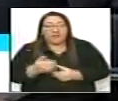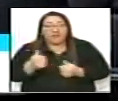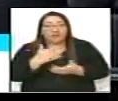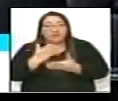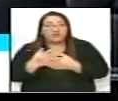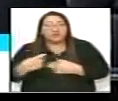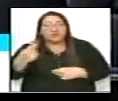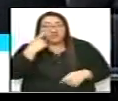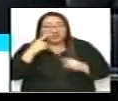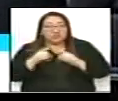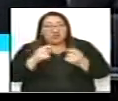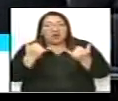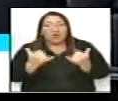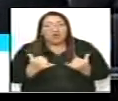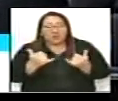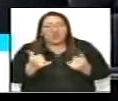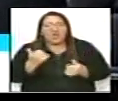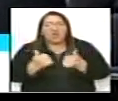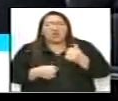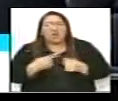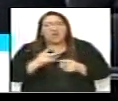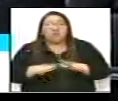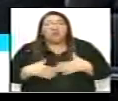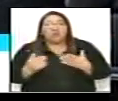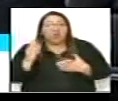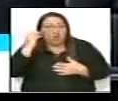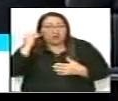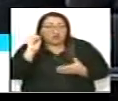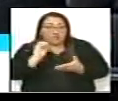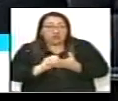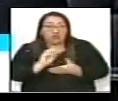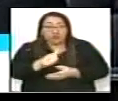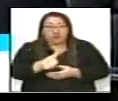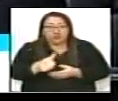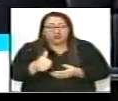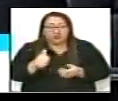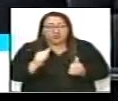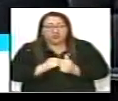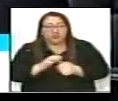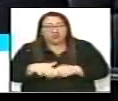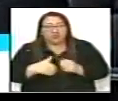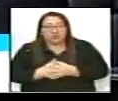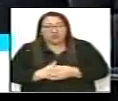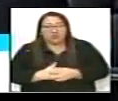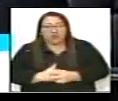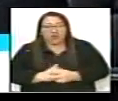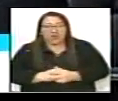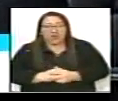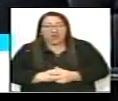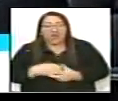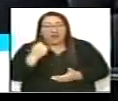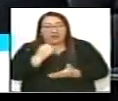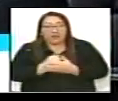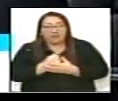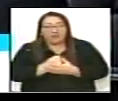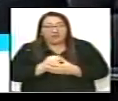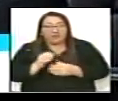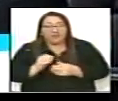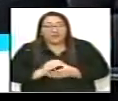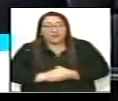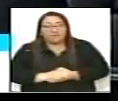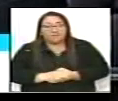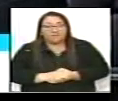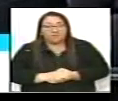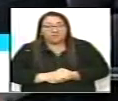de la supervisora actualmente y cuál sería la posición de ella mismo respecto a la aprobación, en todo